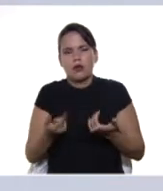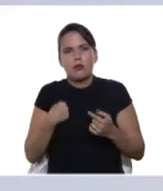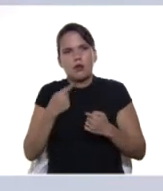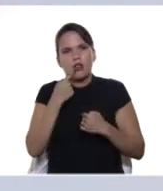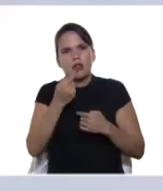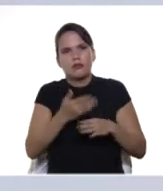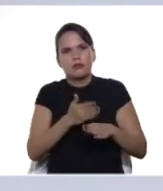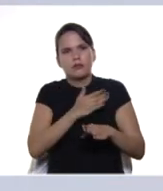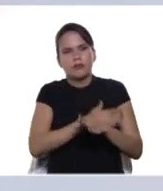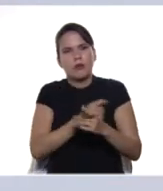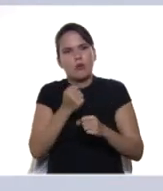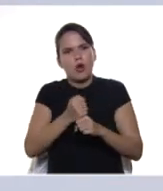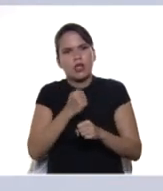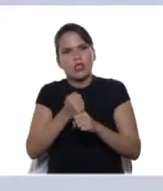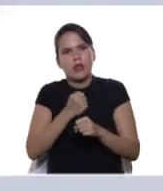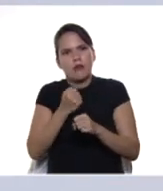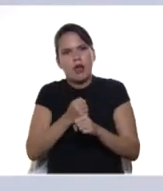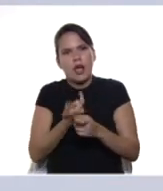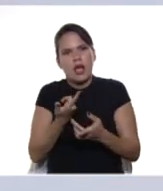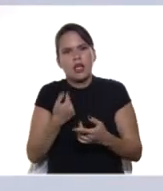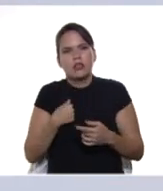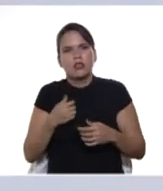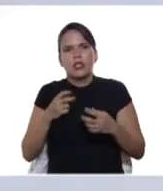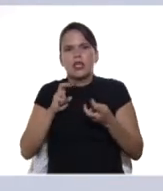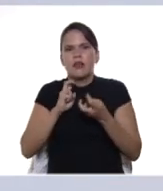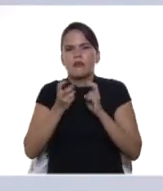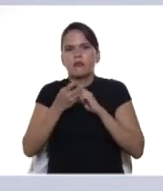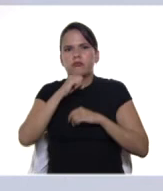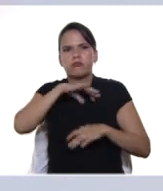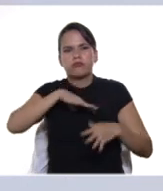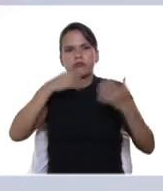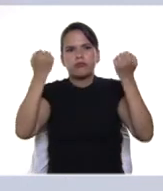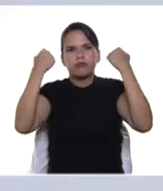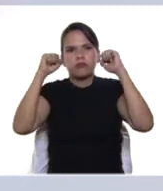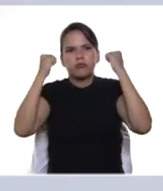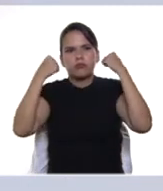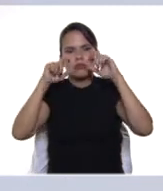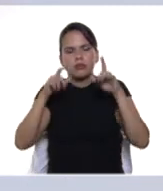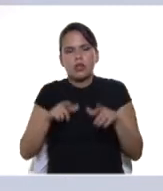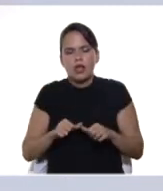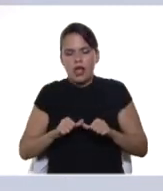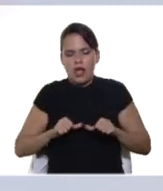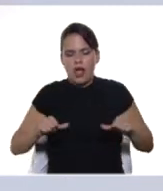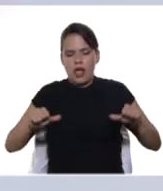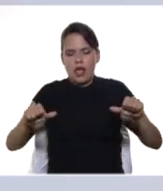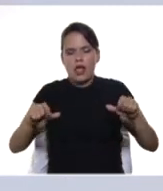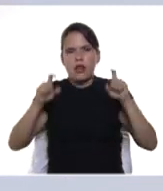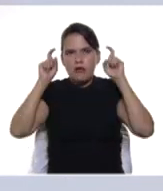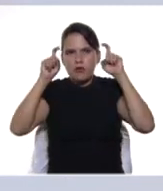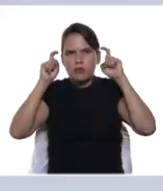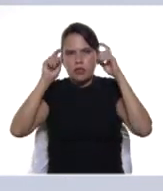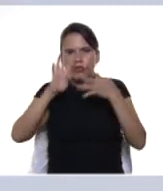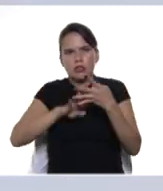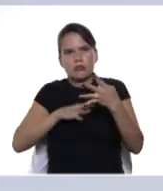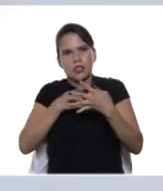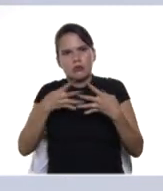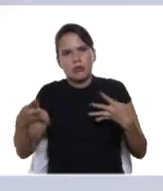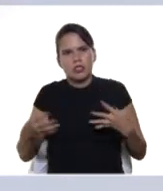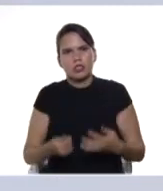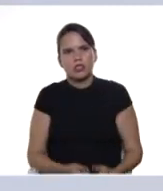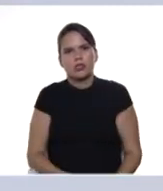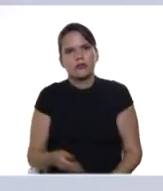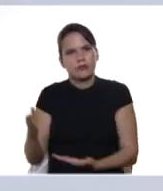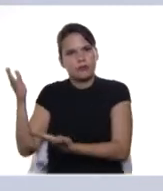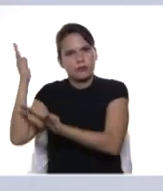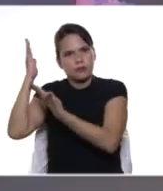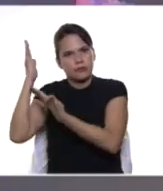mencioné, vamos a trabajar el referente teórico práctico relacionado al área de formación de matemática. Acompáñenme entonces a